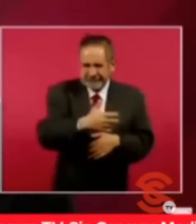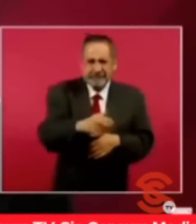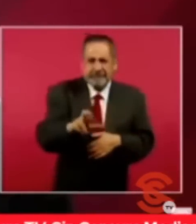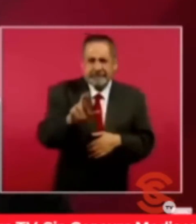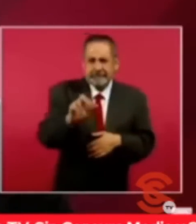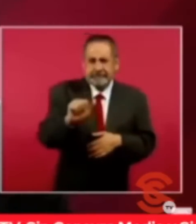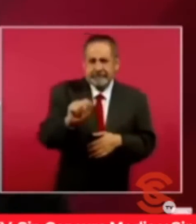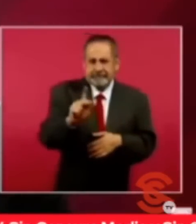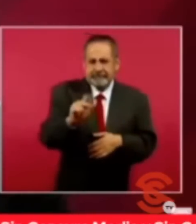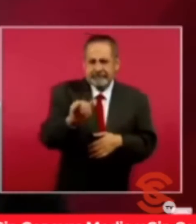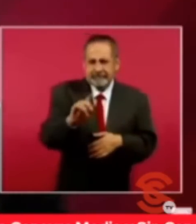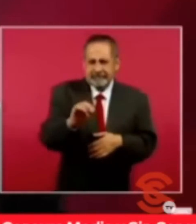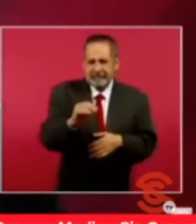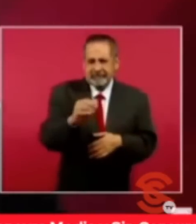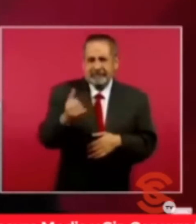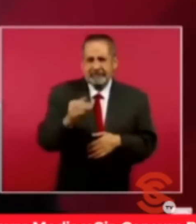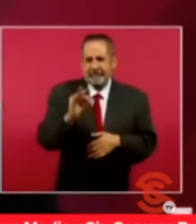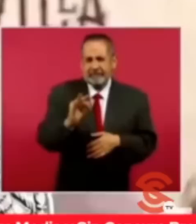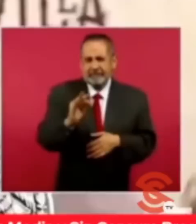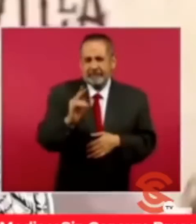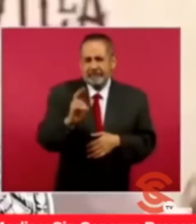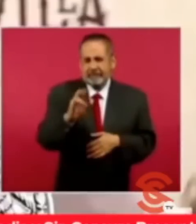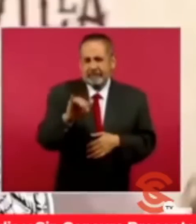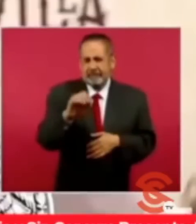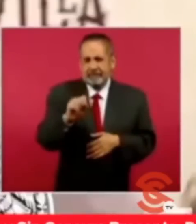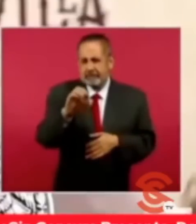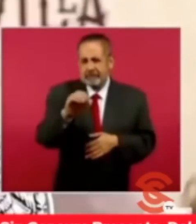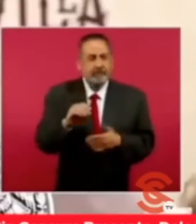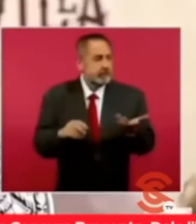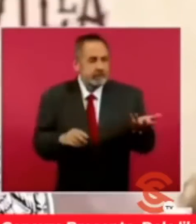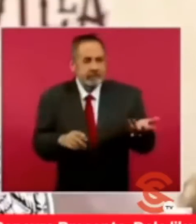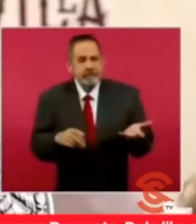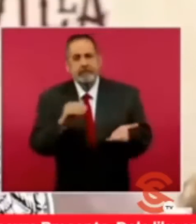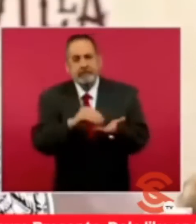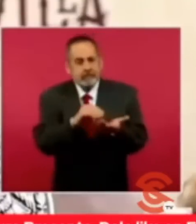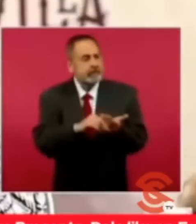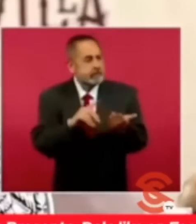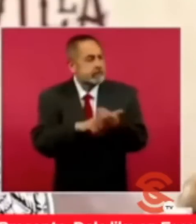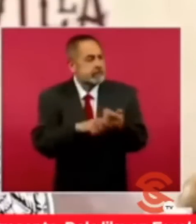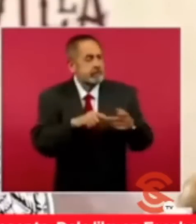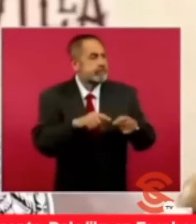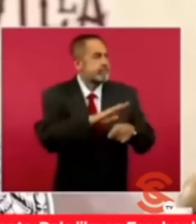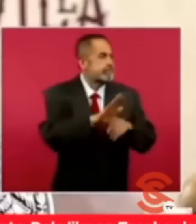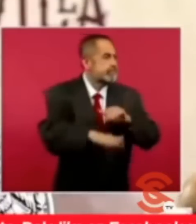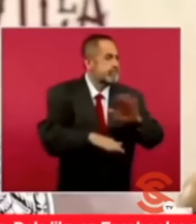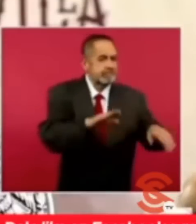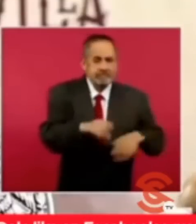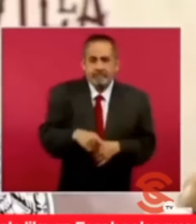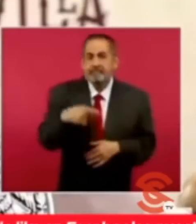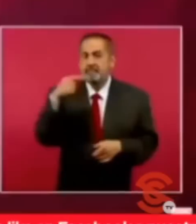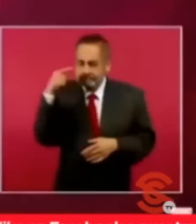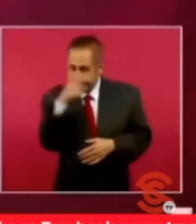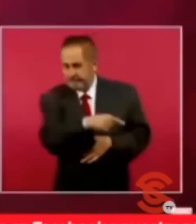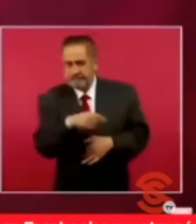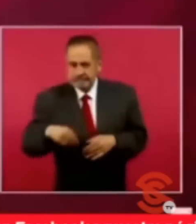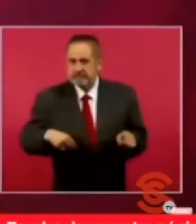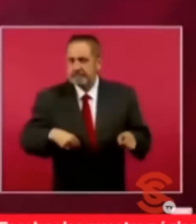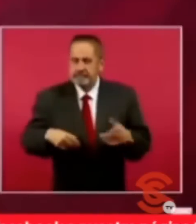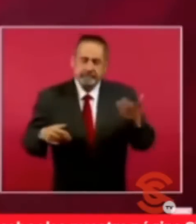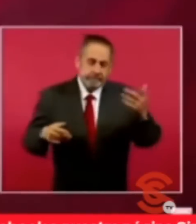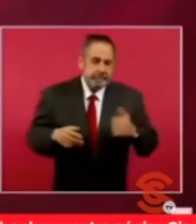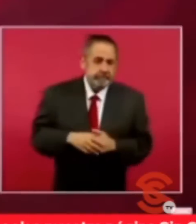y Furioso, por la cual todavía hay un pendiente, y es el que responda por las muertes de muchos